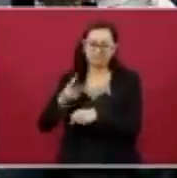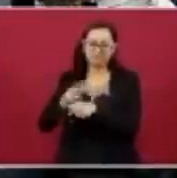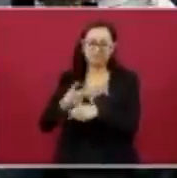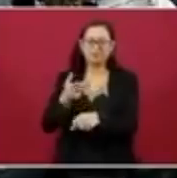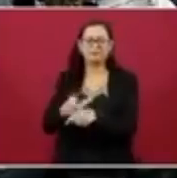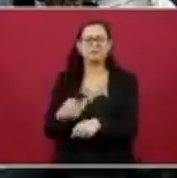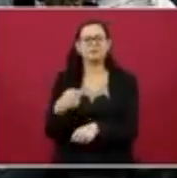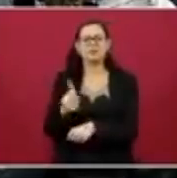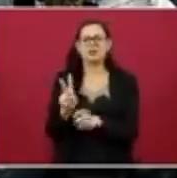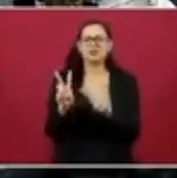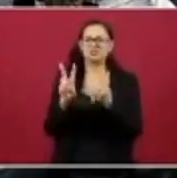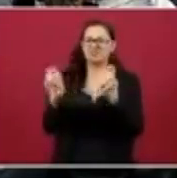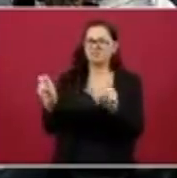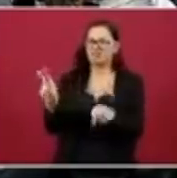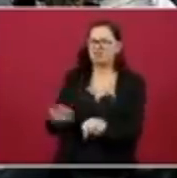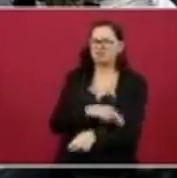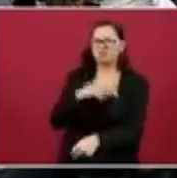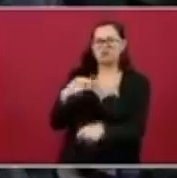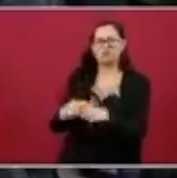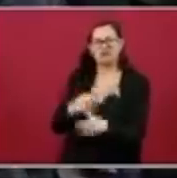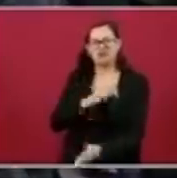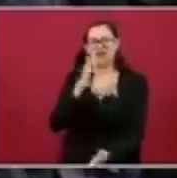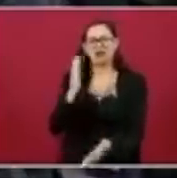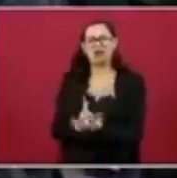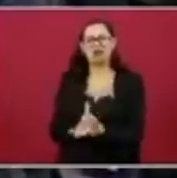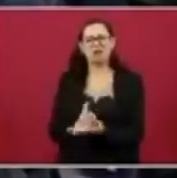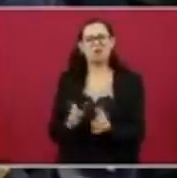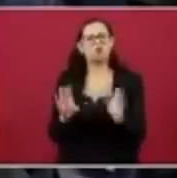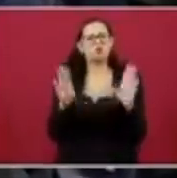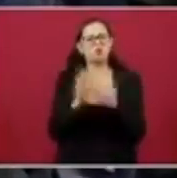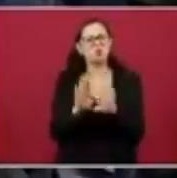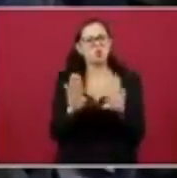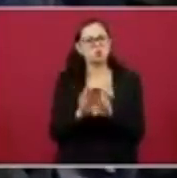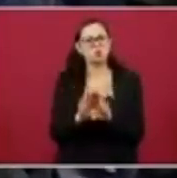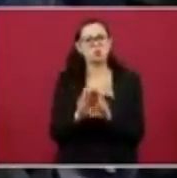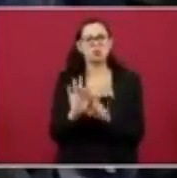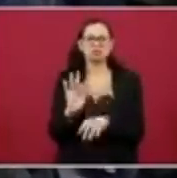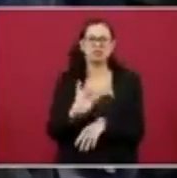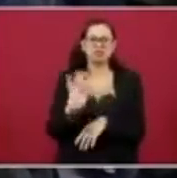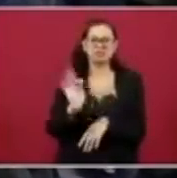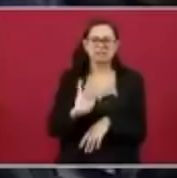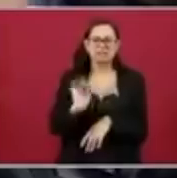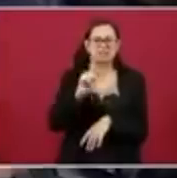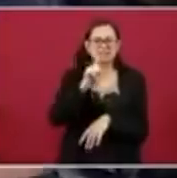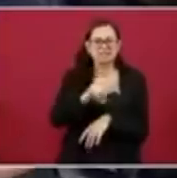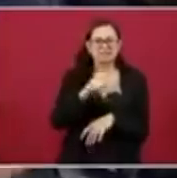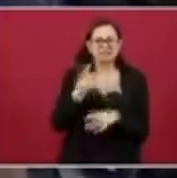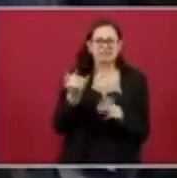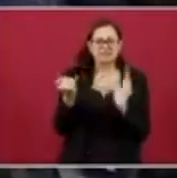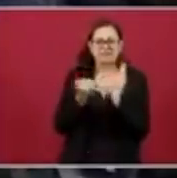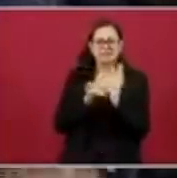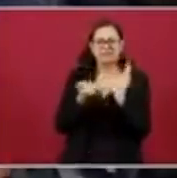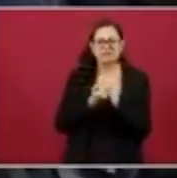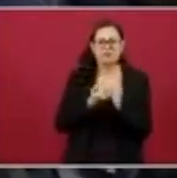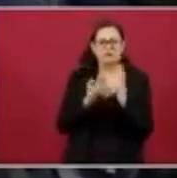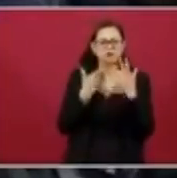las notarías? ¿Hay alguna estrategia? ¿Pueden intervenir los órganos de inteligencia del Estado financieros para que esto no siga